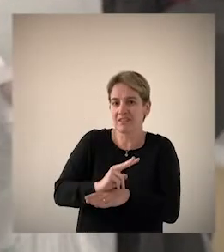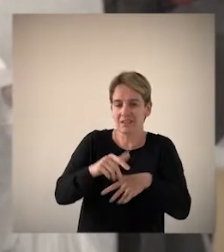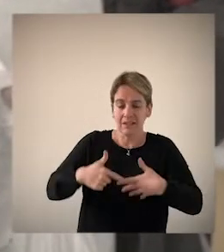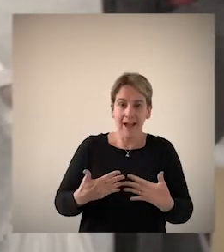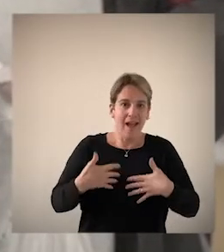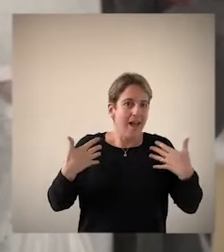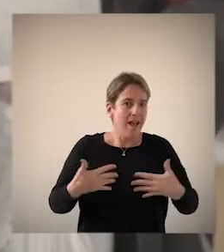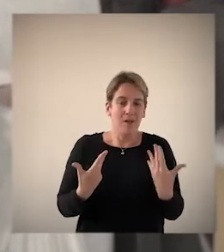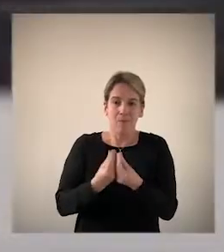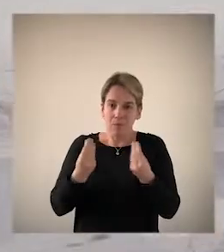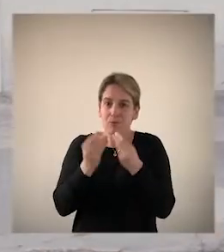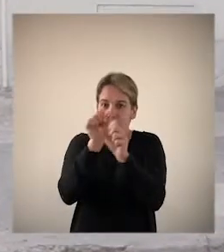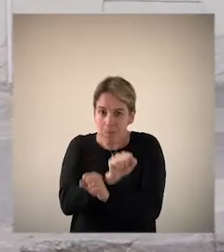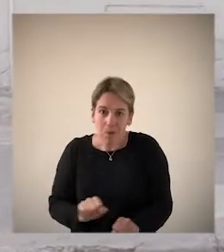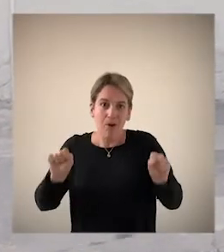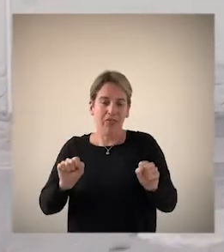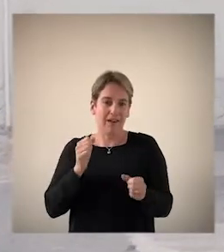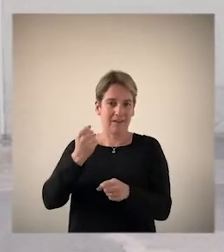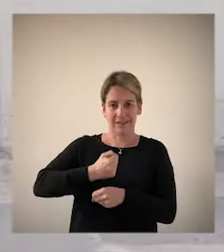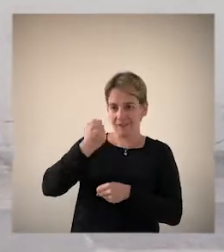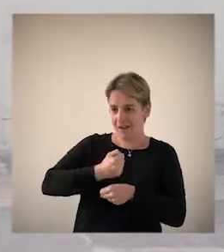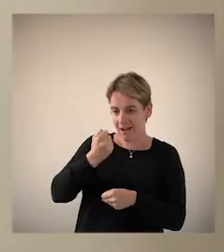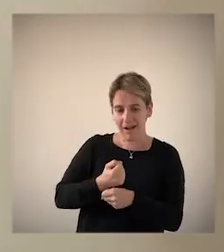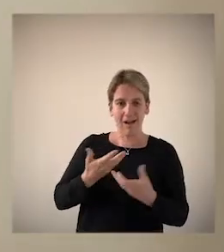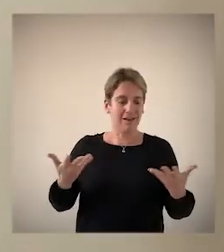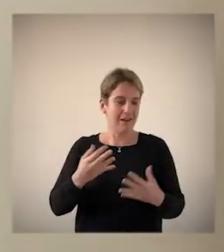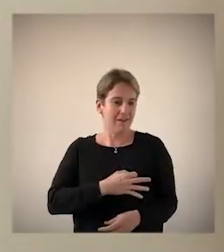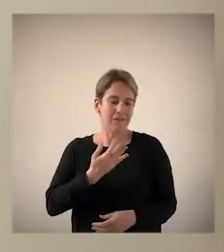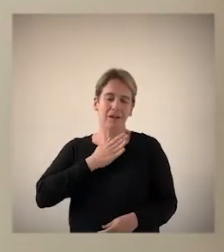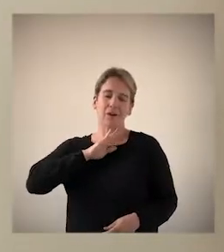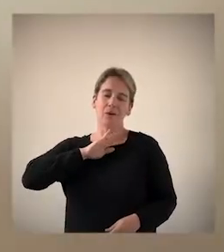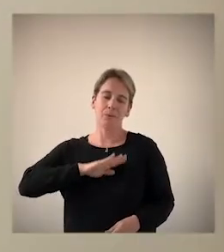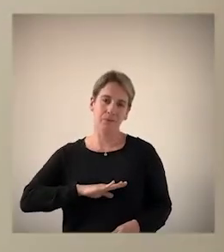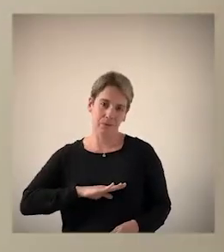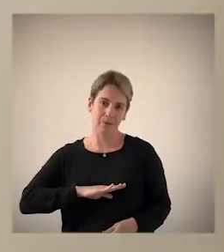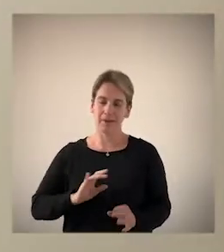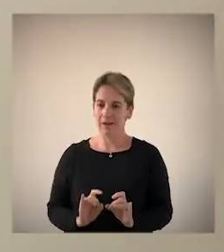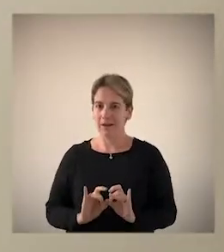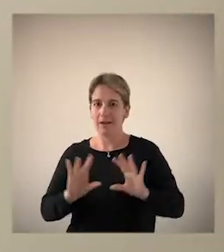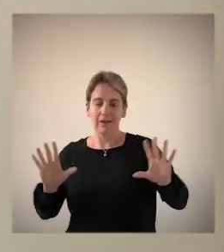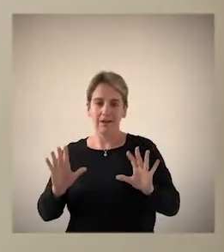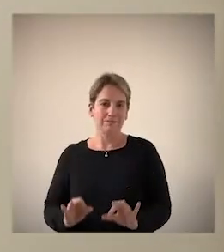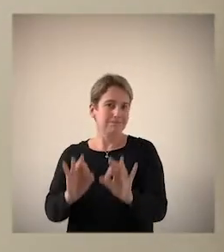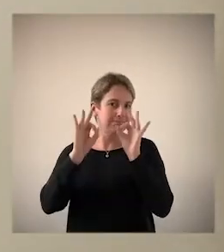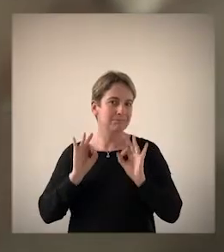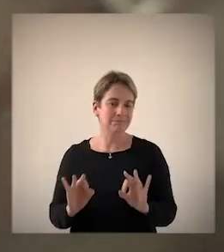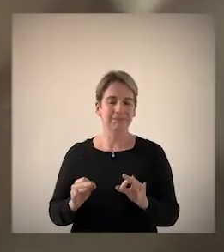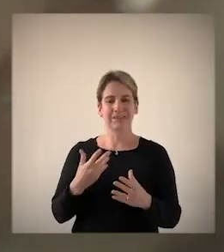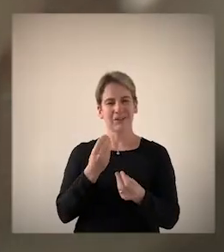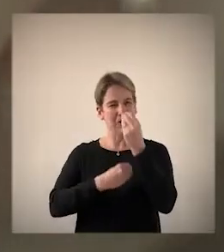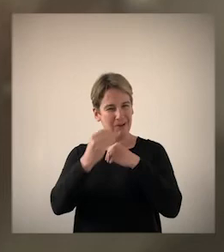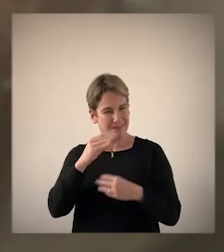nomás. Es una alegría enorme poder, no sé, trabajar, vivir tranquilo, independizarte totalmente,